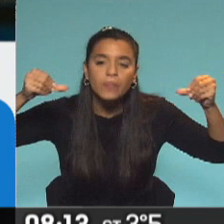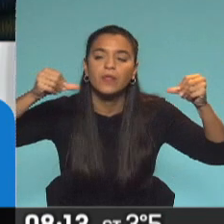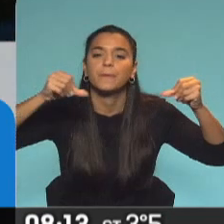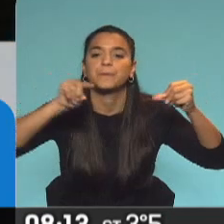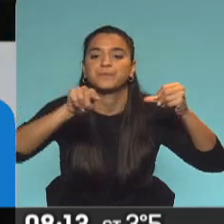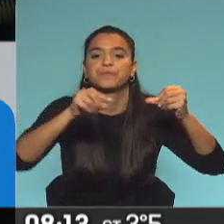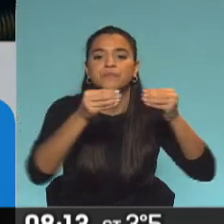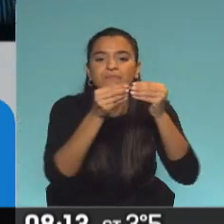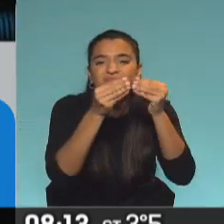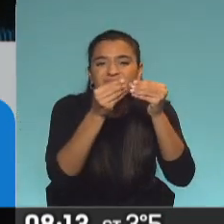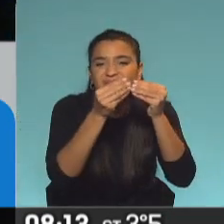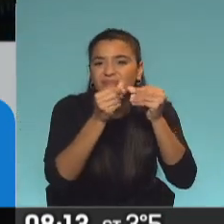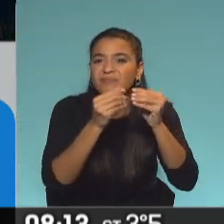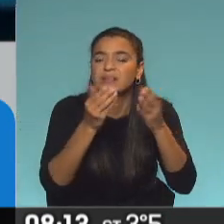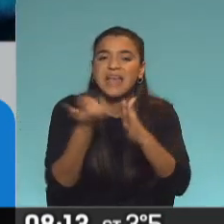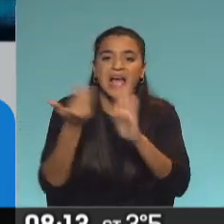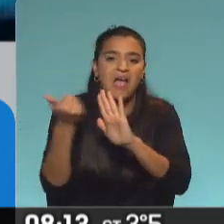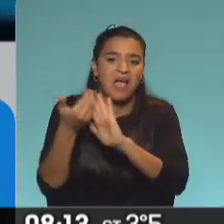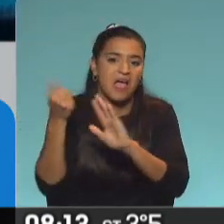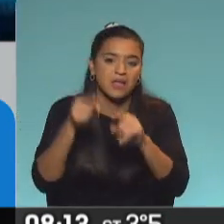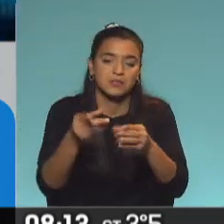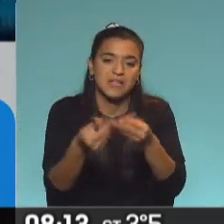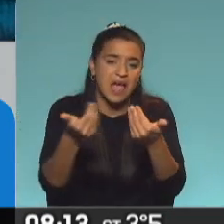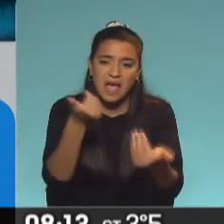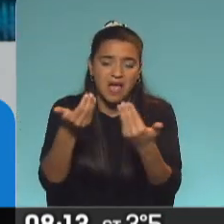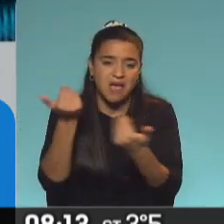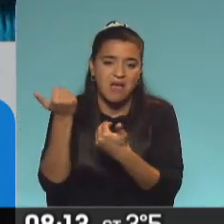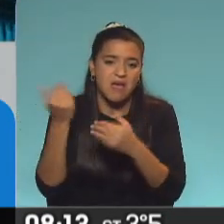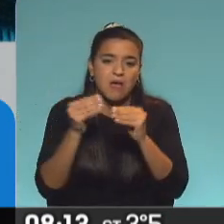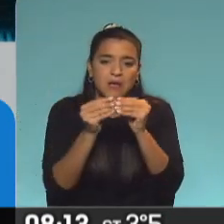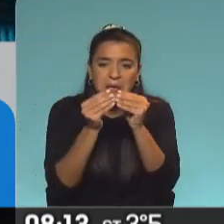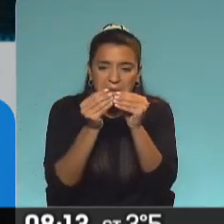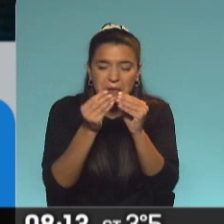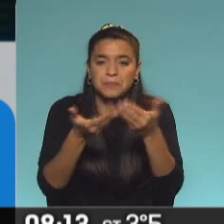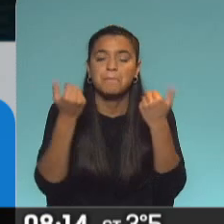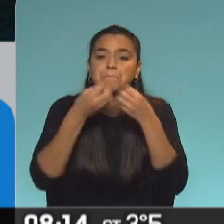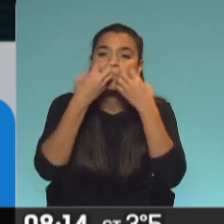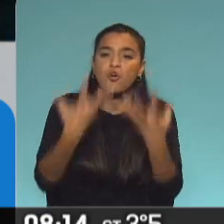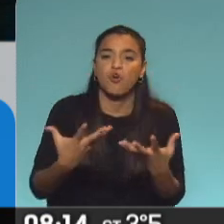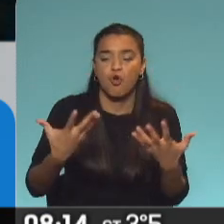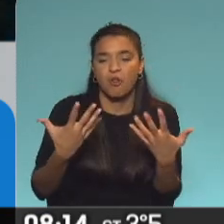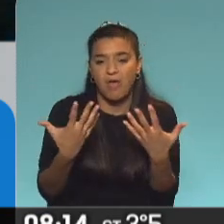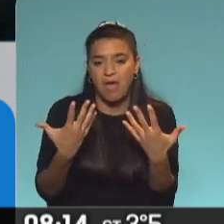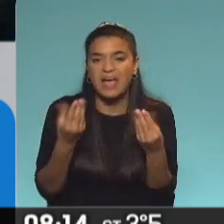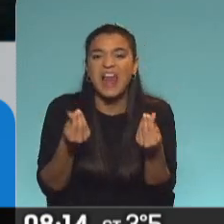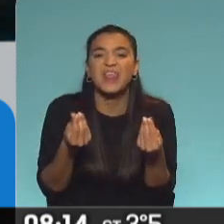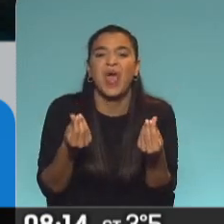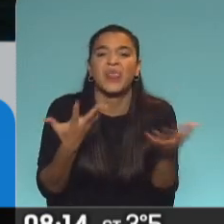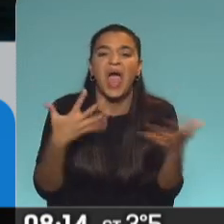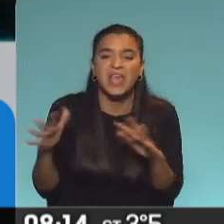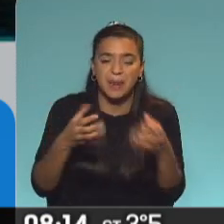sobre la serpentina. Moho, Un digamos. moho, un moho. Y eso o sea, mejora la calidad del aire y hasta, de alguna